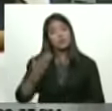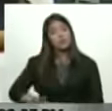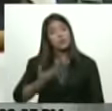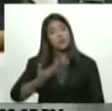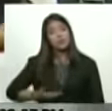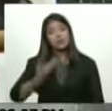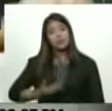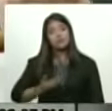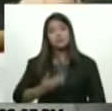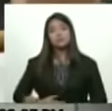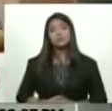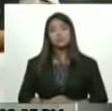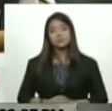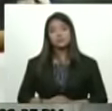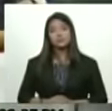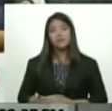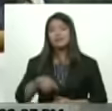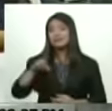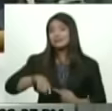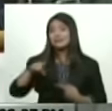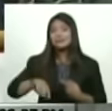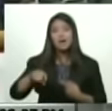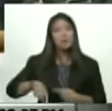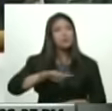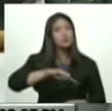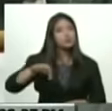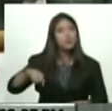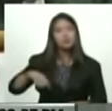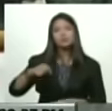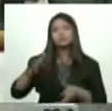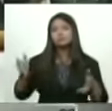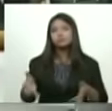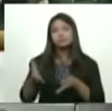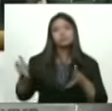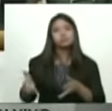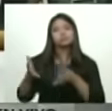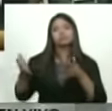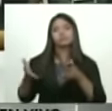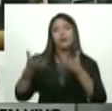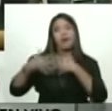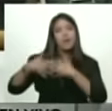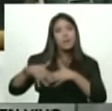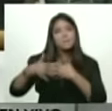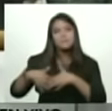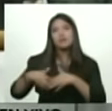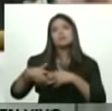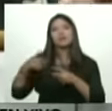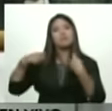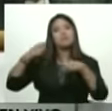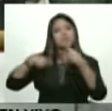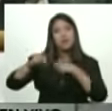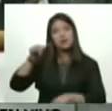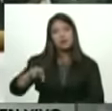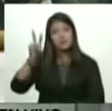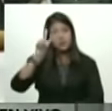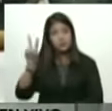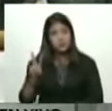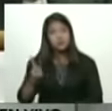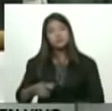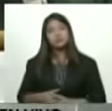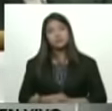eran un requerimiento para poder de verdad incentivar más aún las exportaciones en Venezuela. Y que